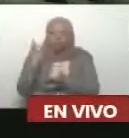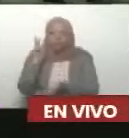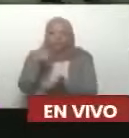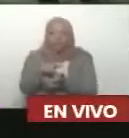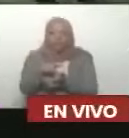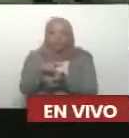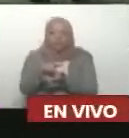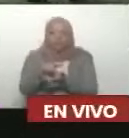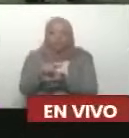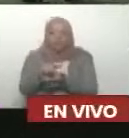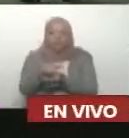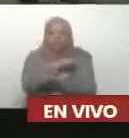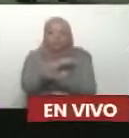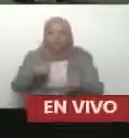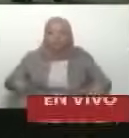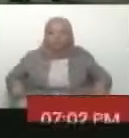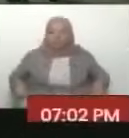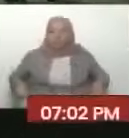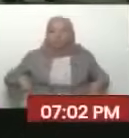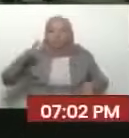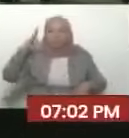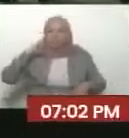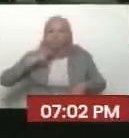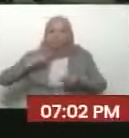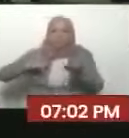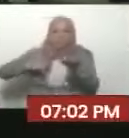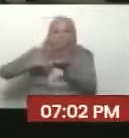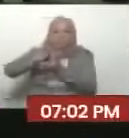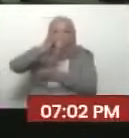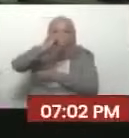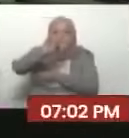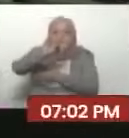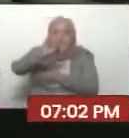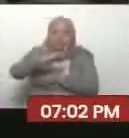presente, de la Fuerza Armada Nacional Bolivariana.